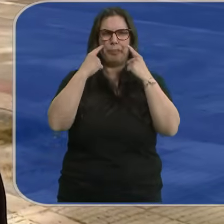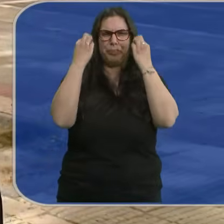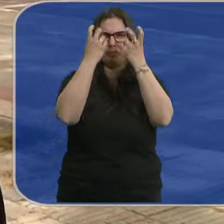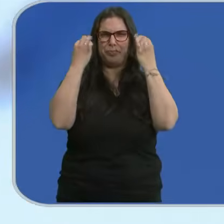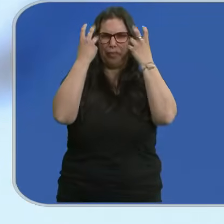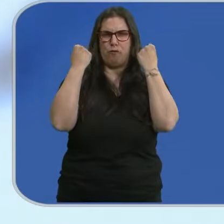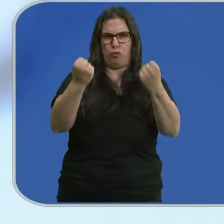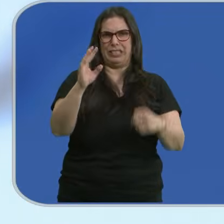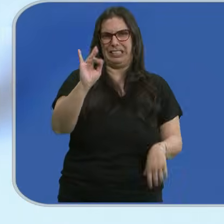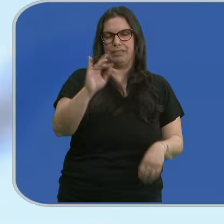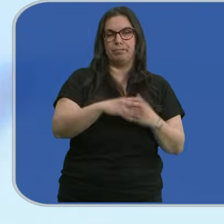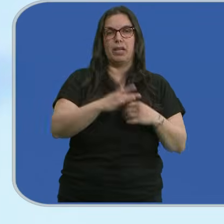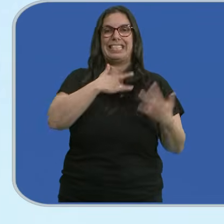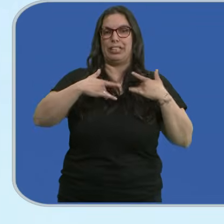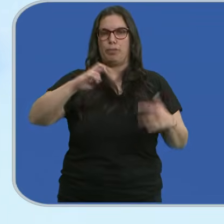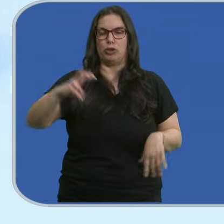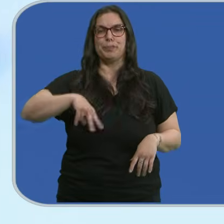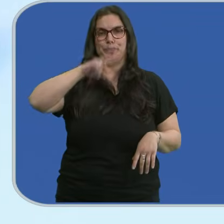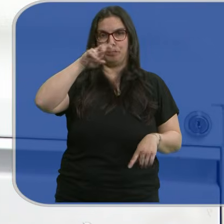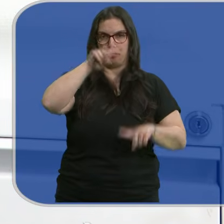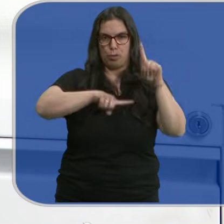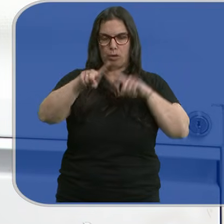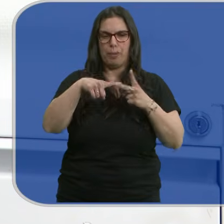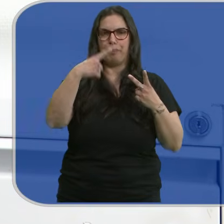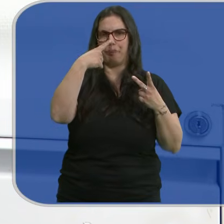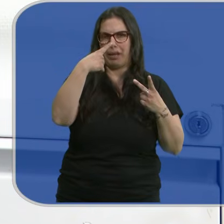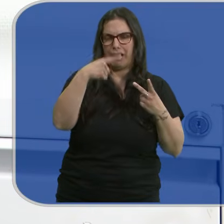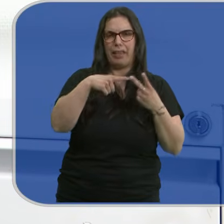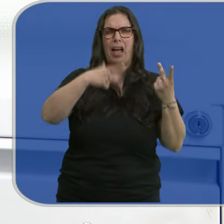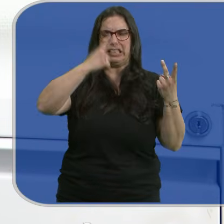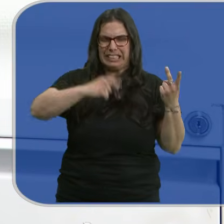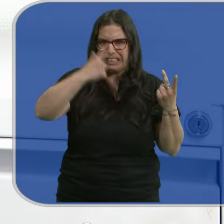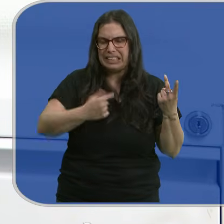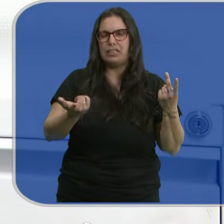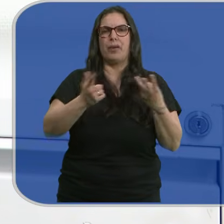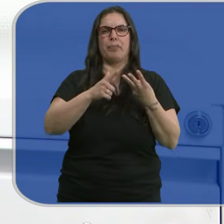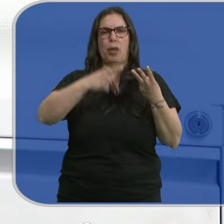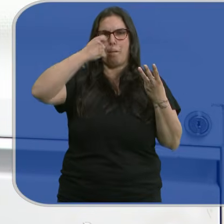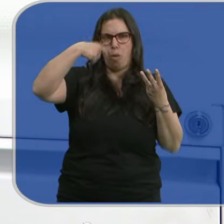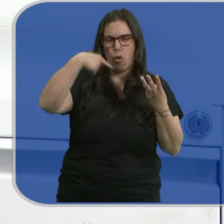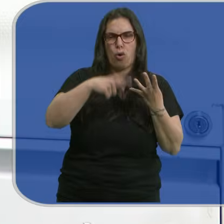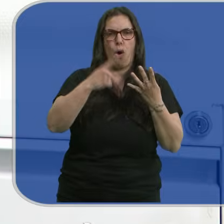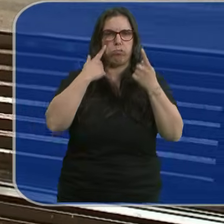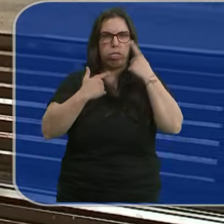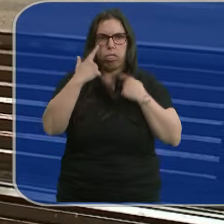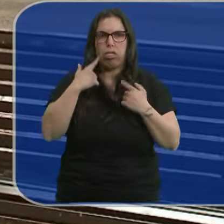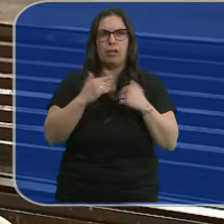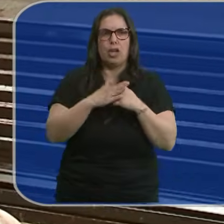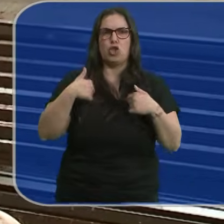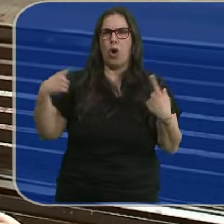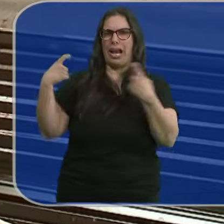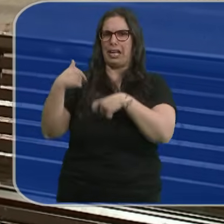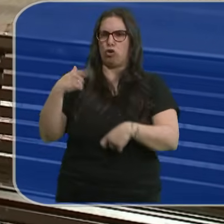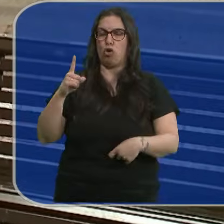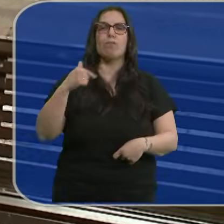mucho los ojos. Y hay más síntomas. Respiratorios, de nariz, estornudos, moqueo, lagrimeo. No tengo alergia, pero mi